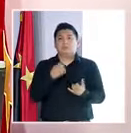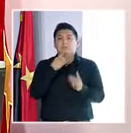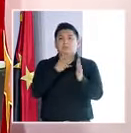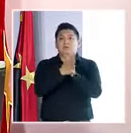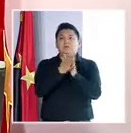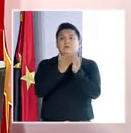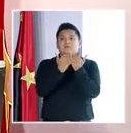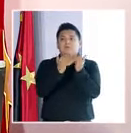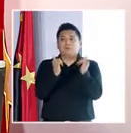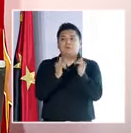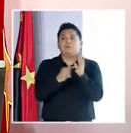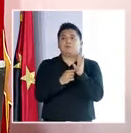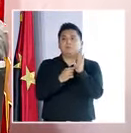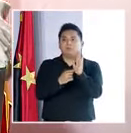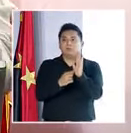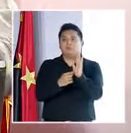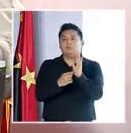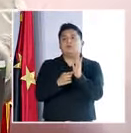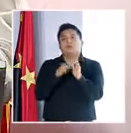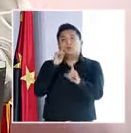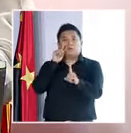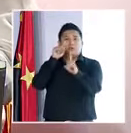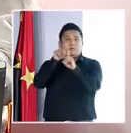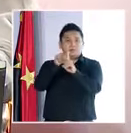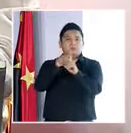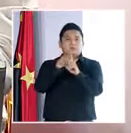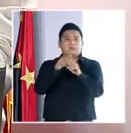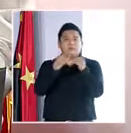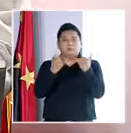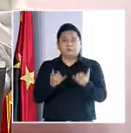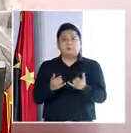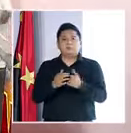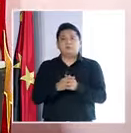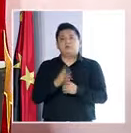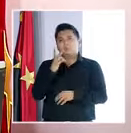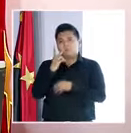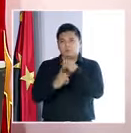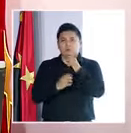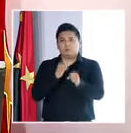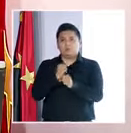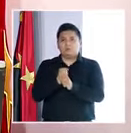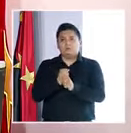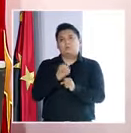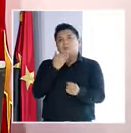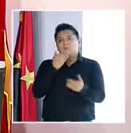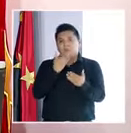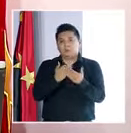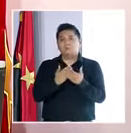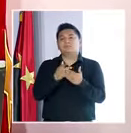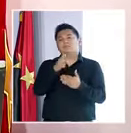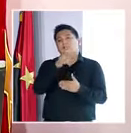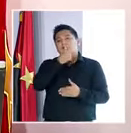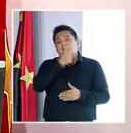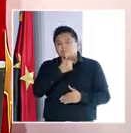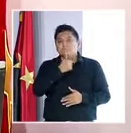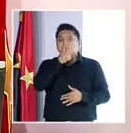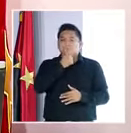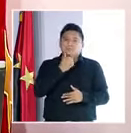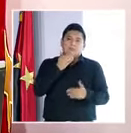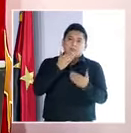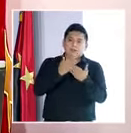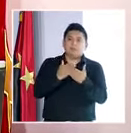finalizar, compartir con ustedes los logros de esta administración en estos 2 años, agradeciéndoles la paciencia a